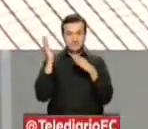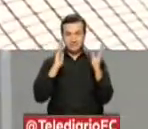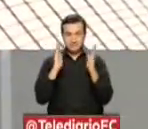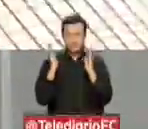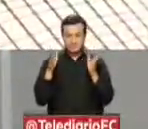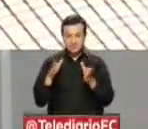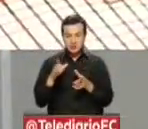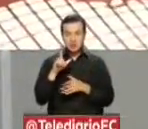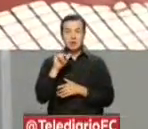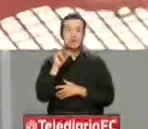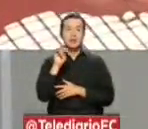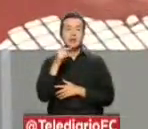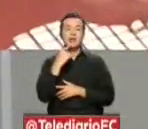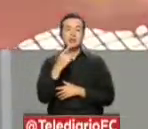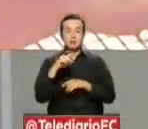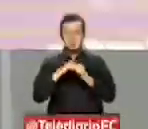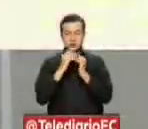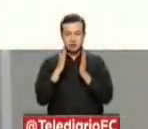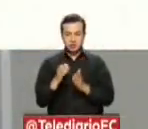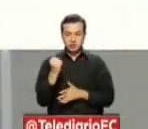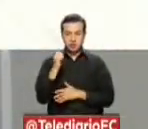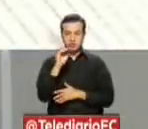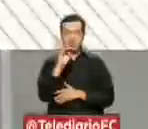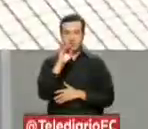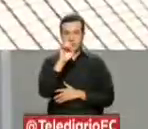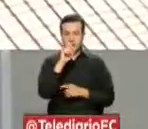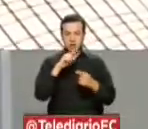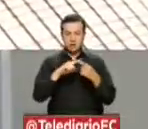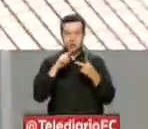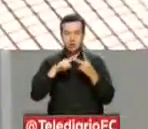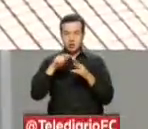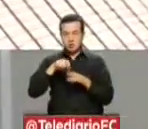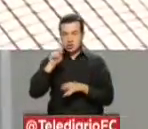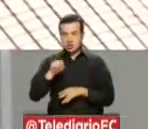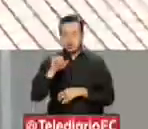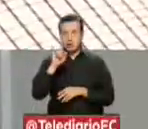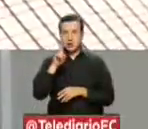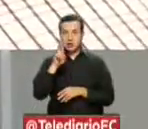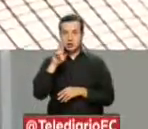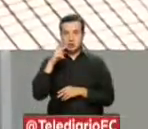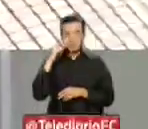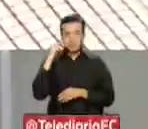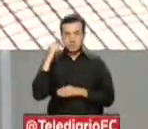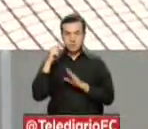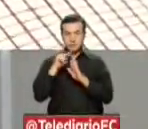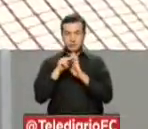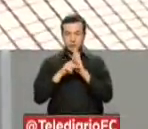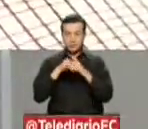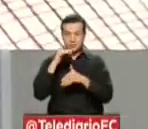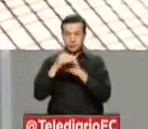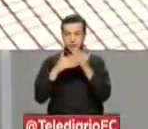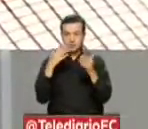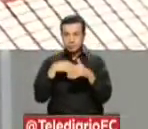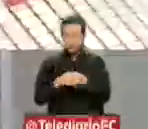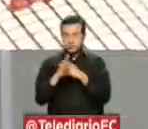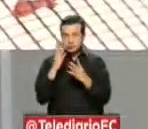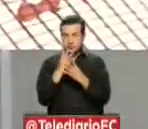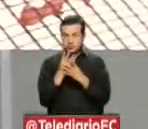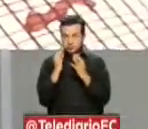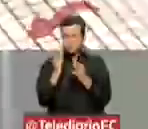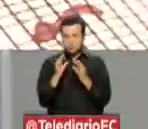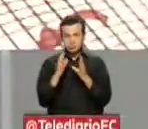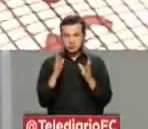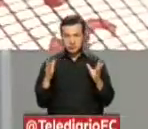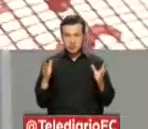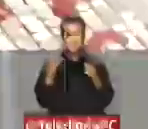Liliana Guzmán, informó que la asambleísta Sofía Espín y la abogada Yadira Cadena incumplieron con los procedimientos de visitas al Centro de Rehabilitación